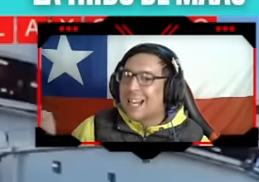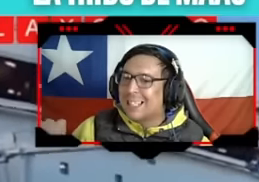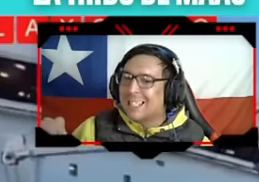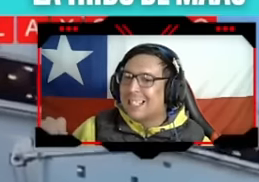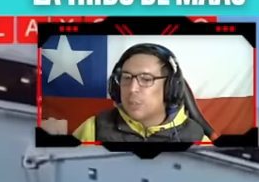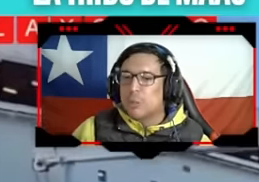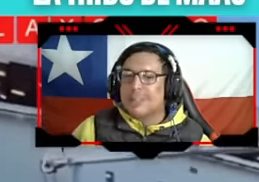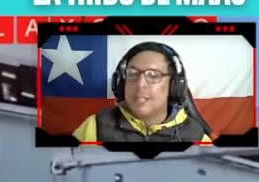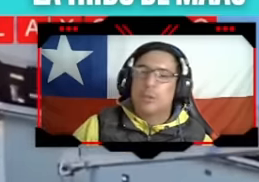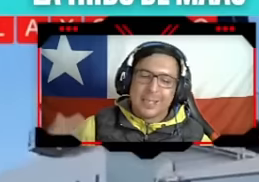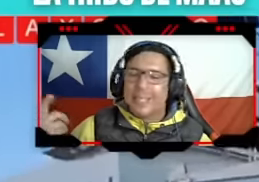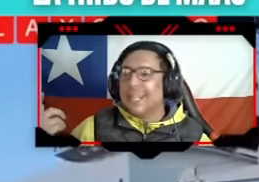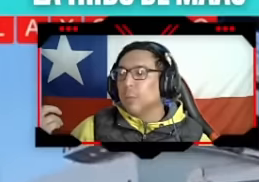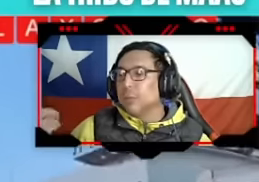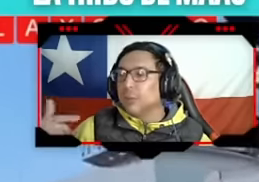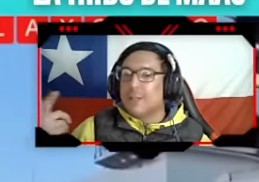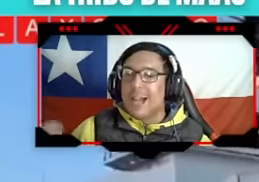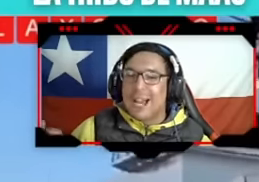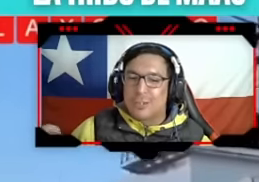pueden aclarar acá en los comentarios.